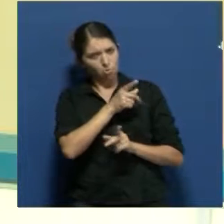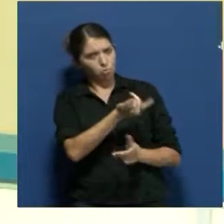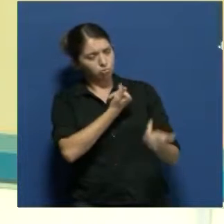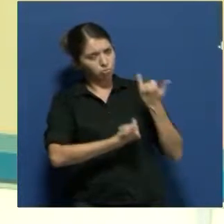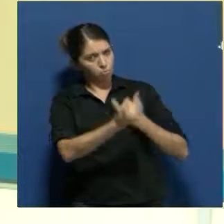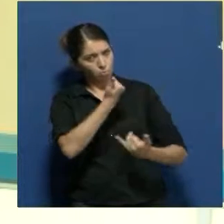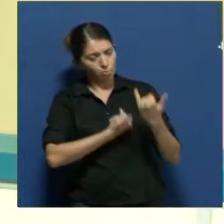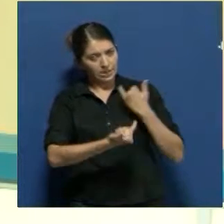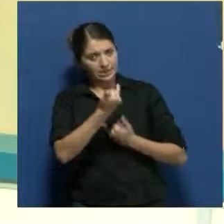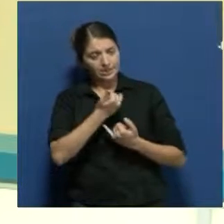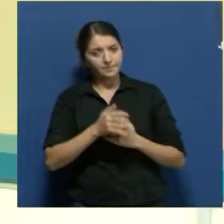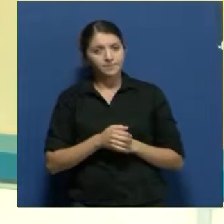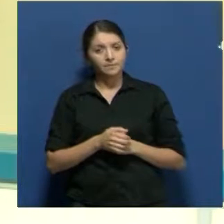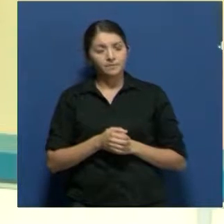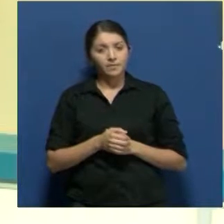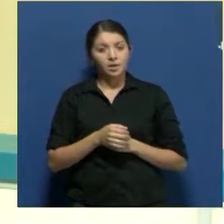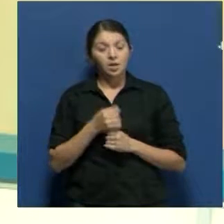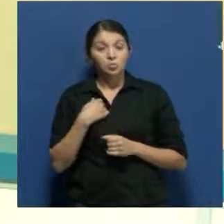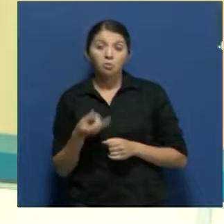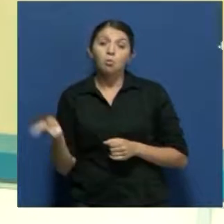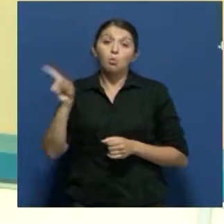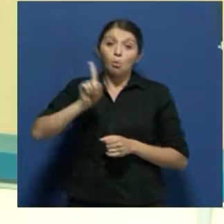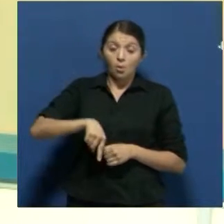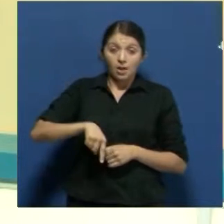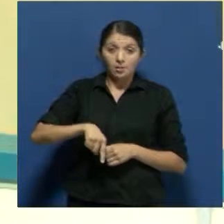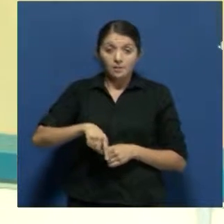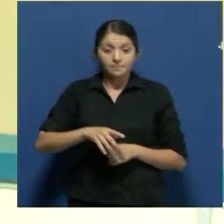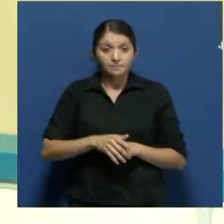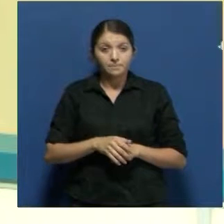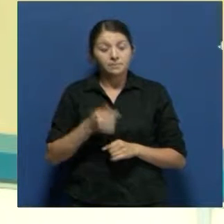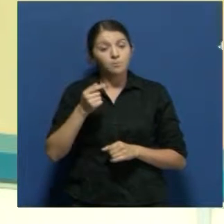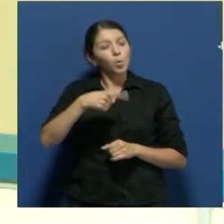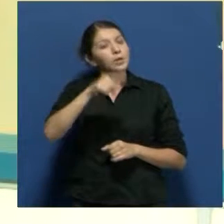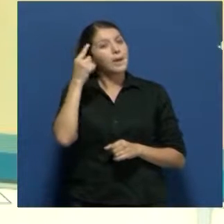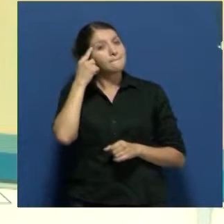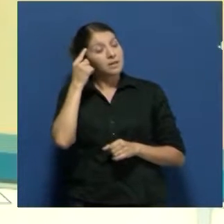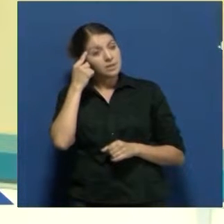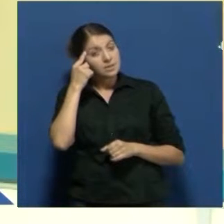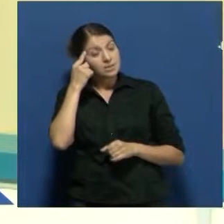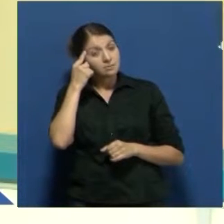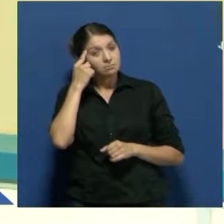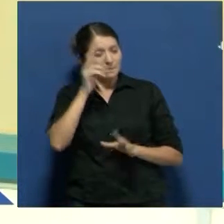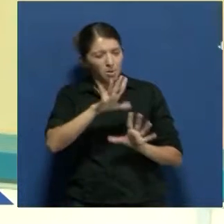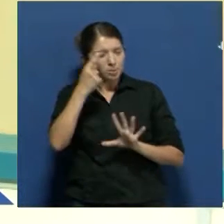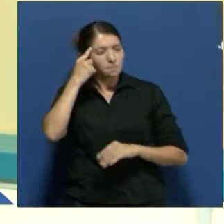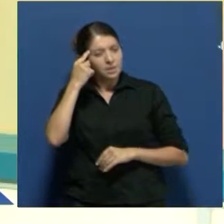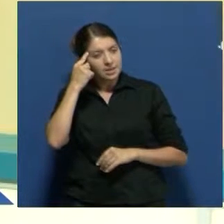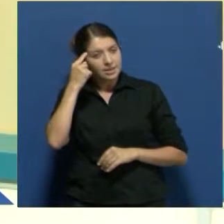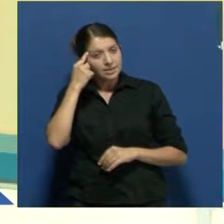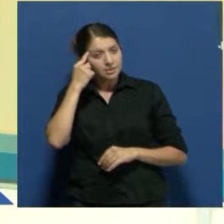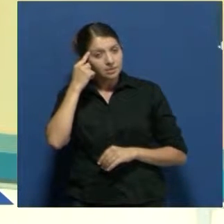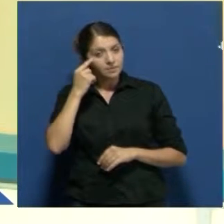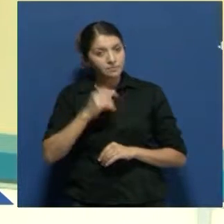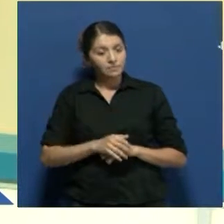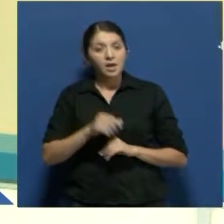anticipado, concretamente hemos regresado y de una manera, calculen, hagan esta idea, esta es una